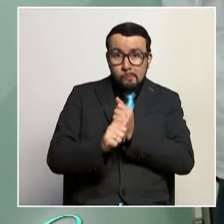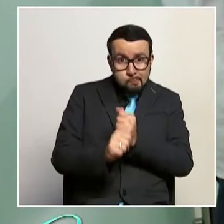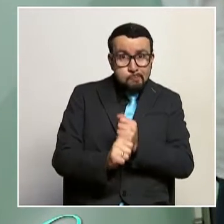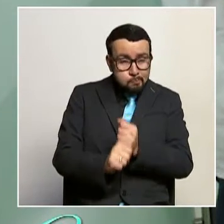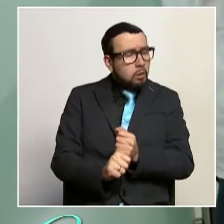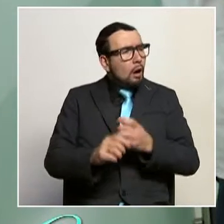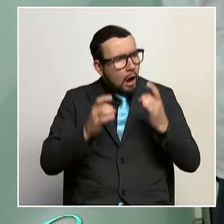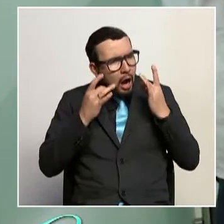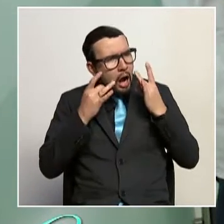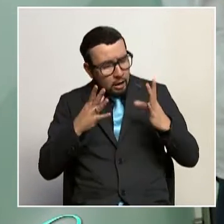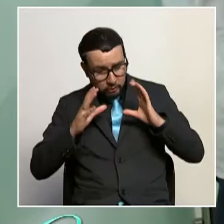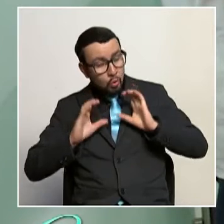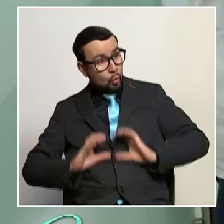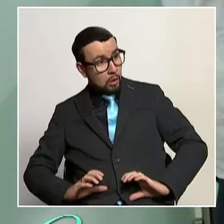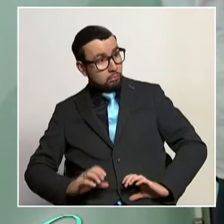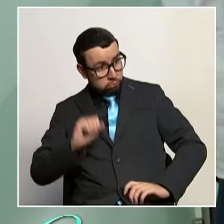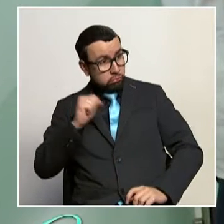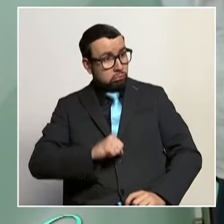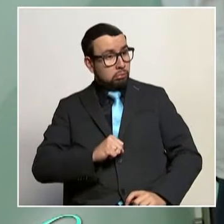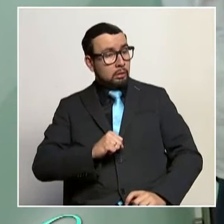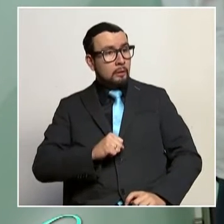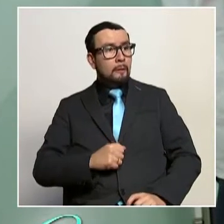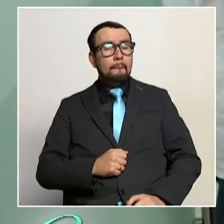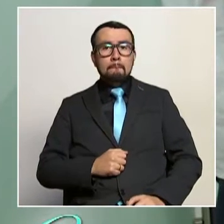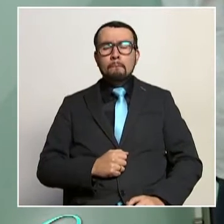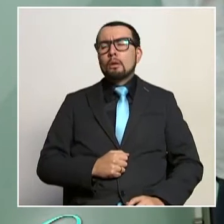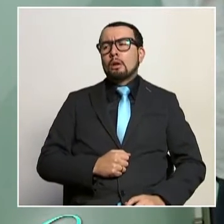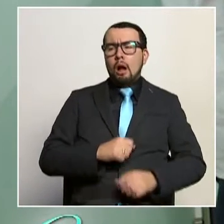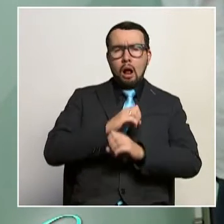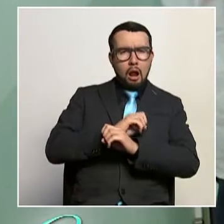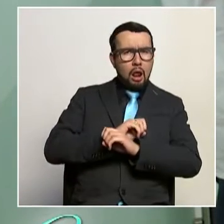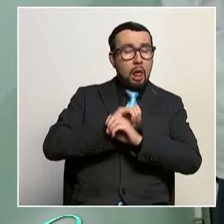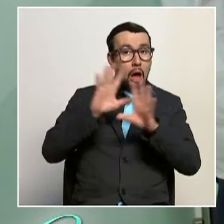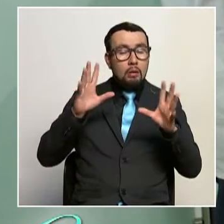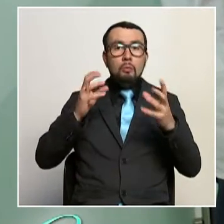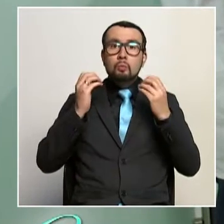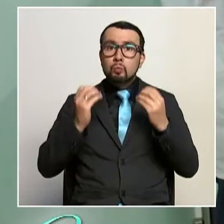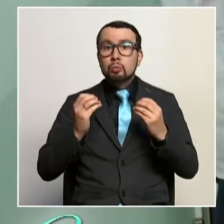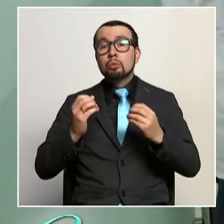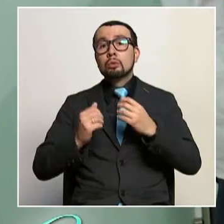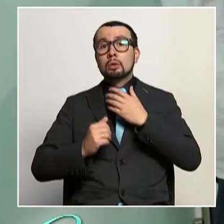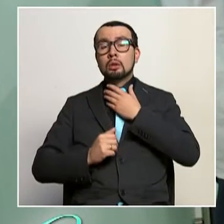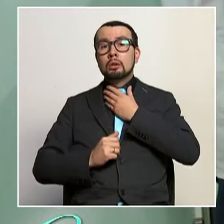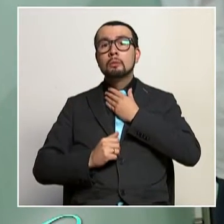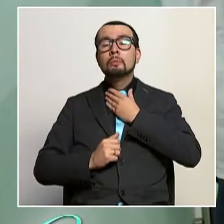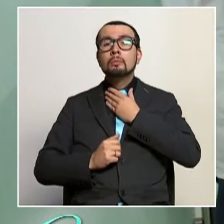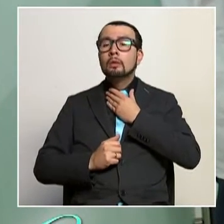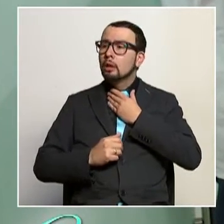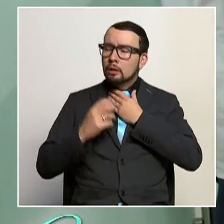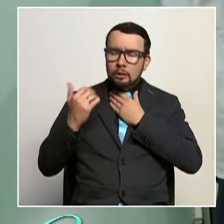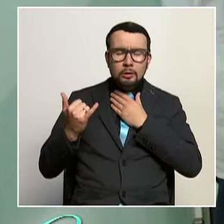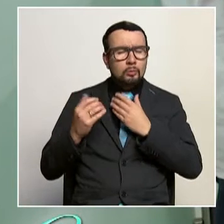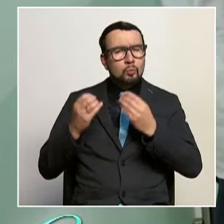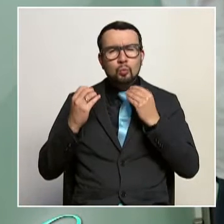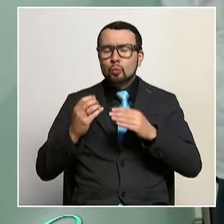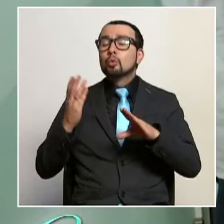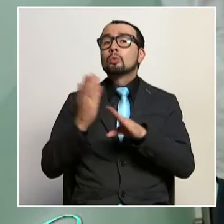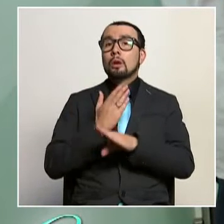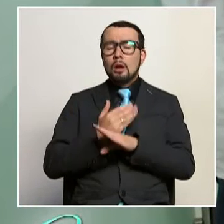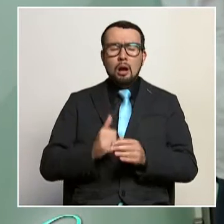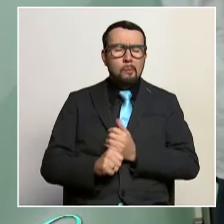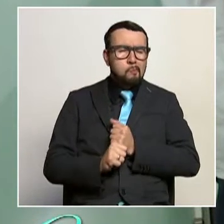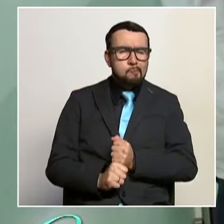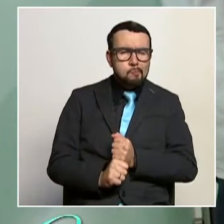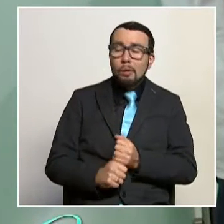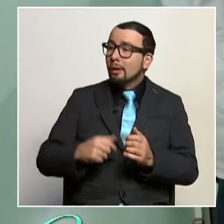ser humano, doctor Fernando Calvo? Sí, claro, el estreñimiento de todas maneras causa una gran cantidad de problemas, porque como